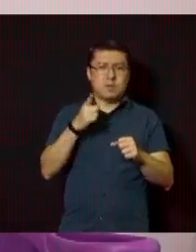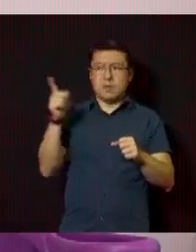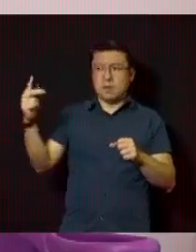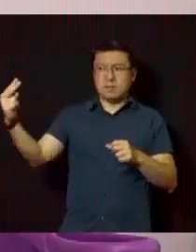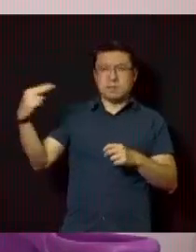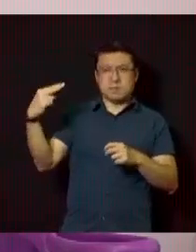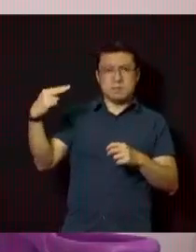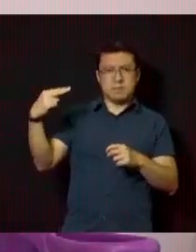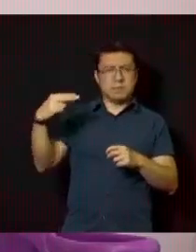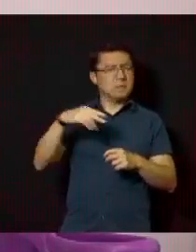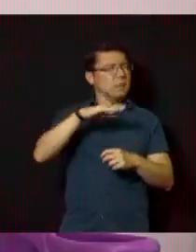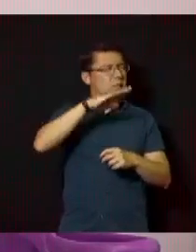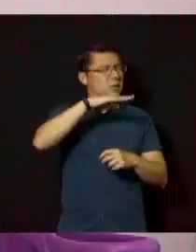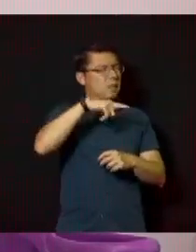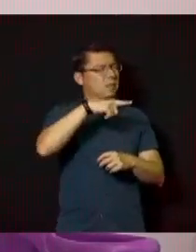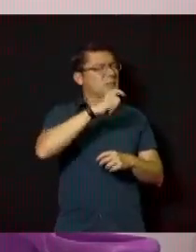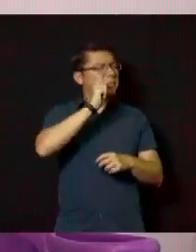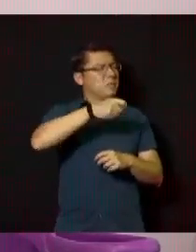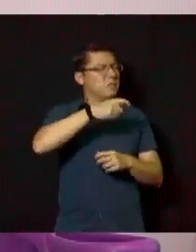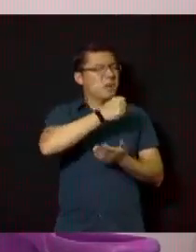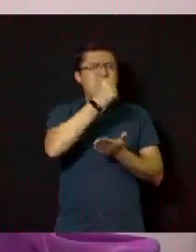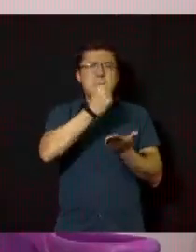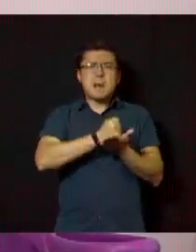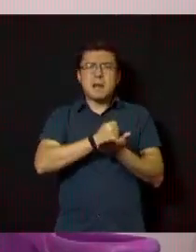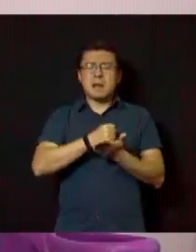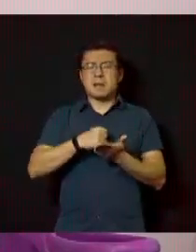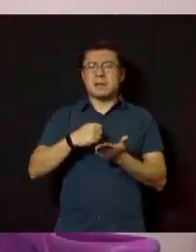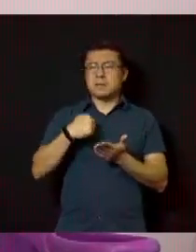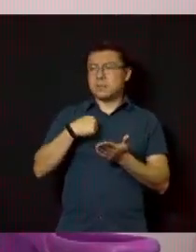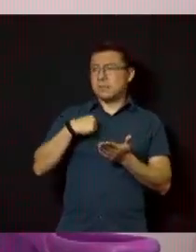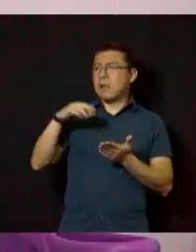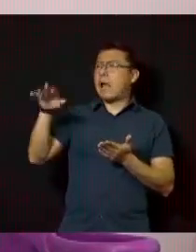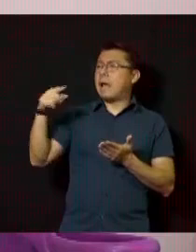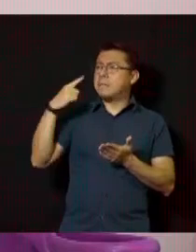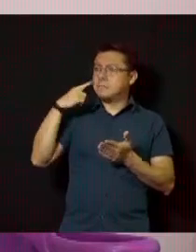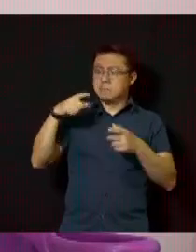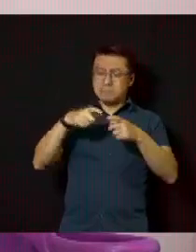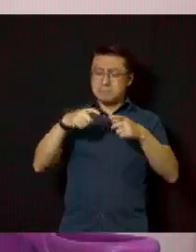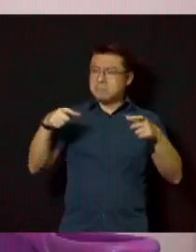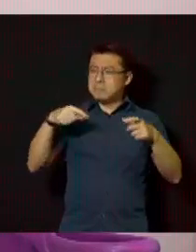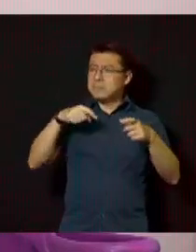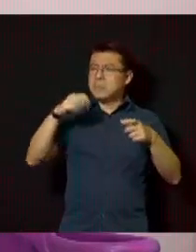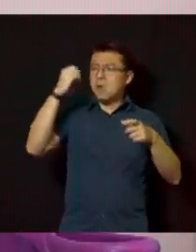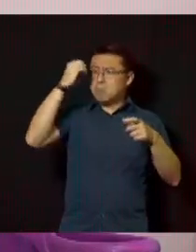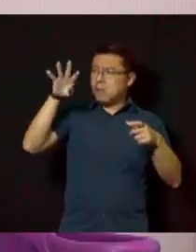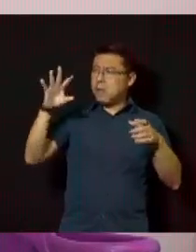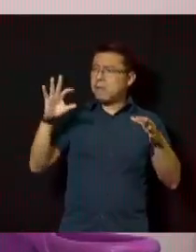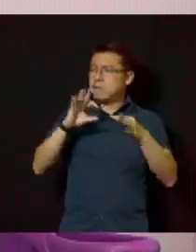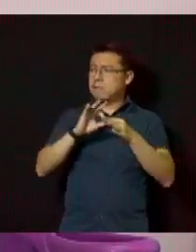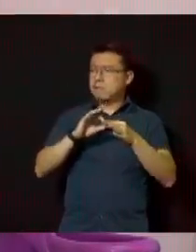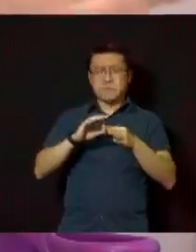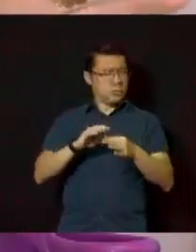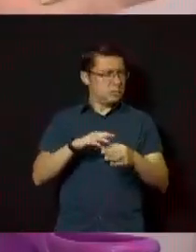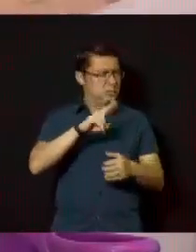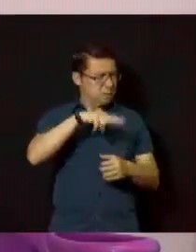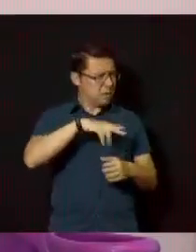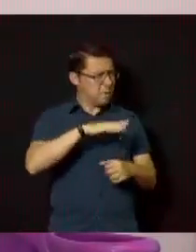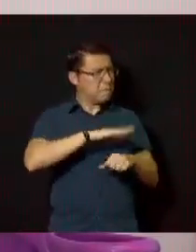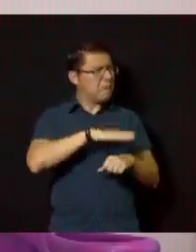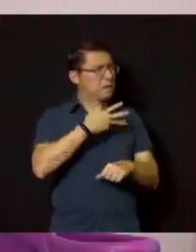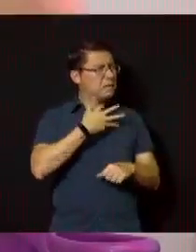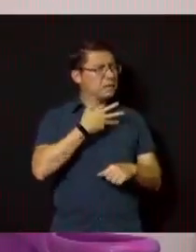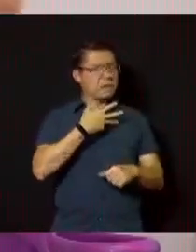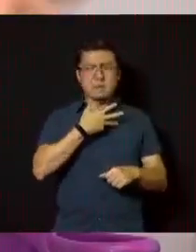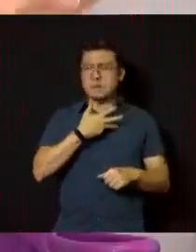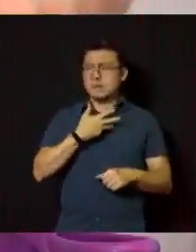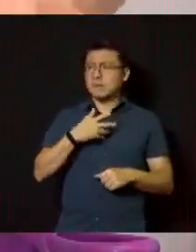oye, Pato, ¿y esa marca? Le digo, esta marca es la cosmética de OmniLife. Sí, ¿y qué más tiene? Mira, ella no me preguntó absolutamente nada, ni